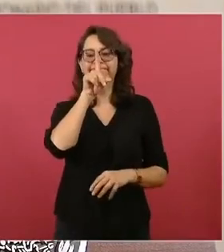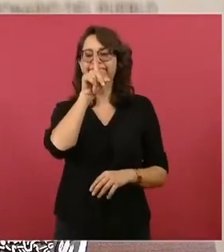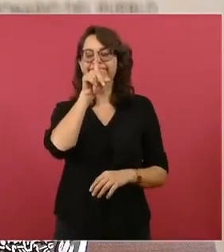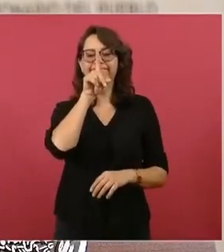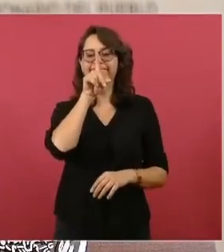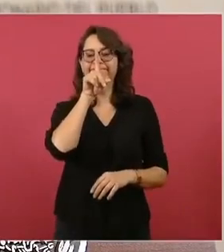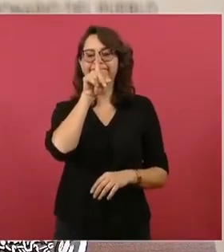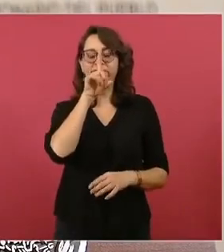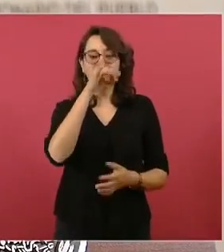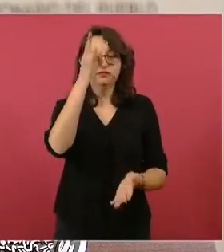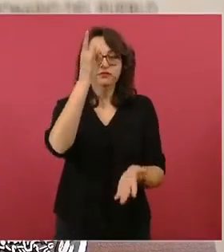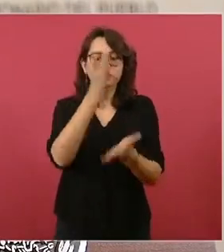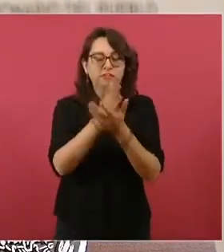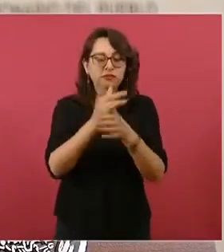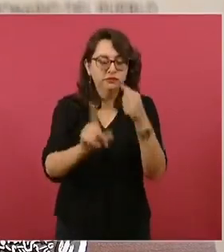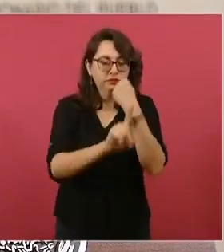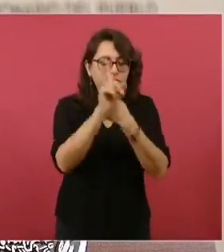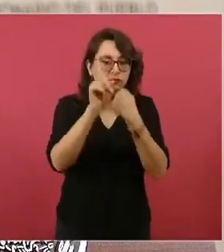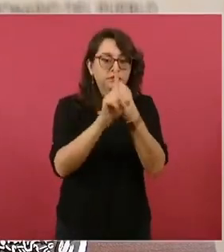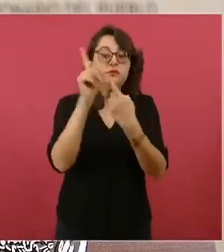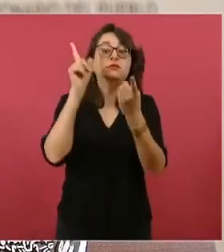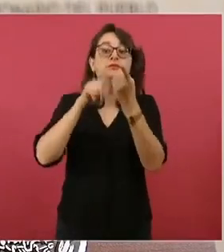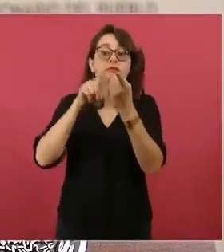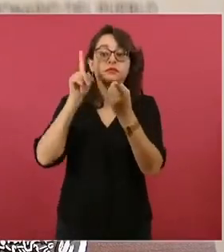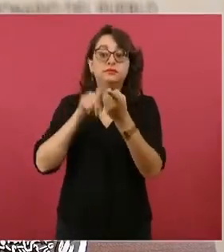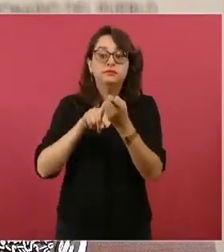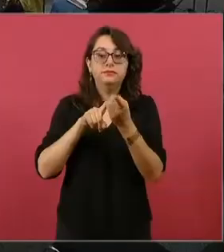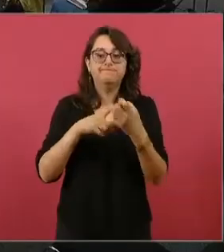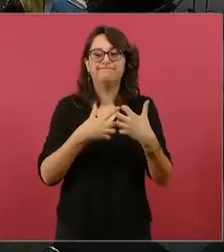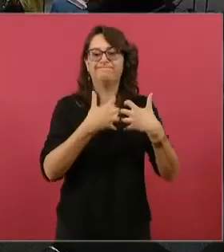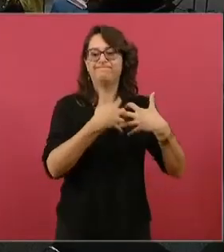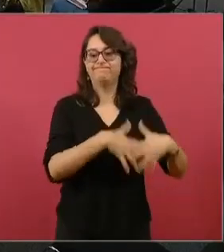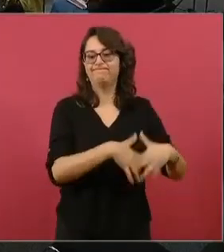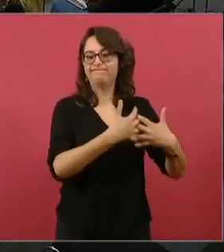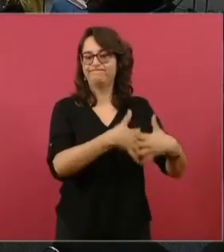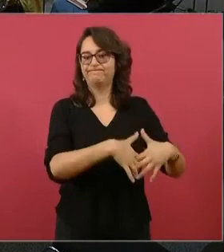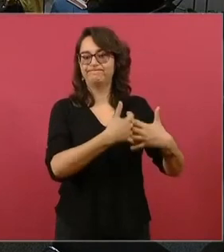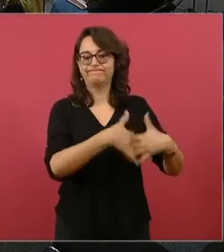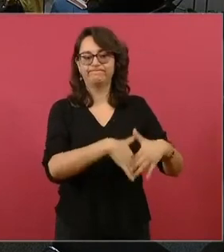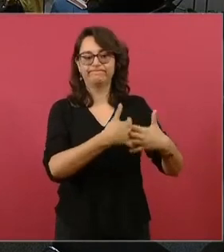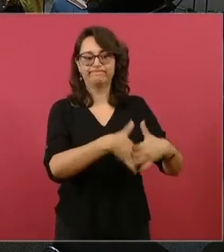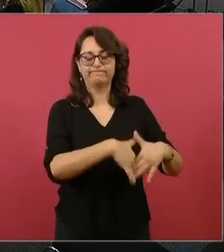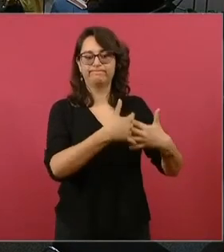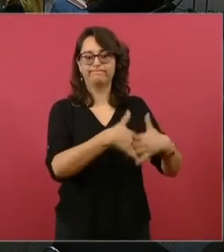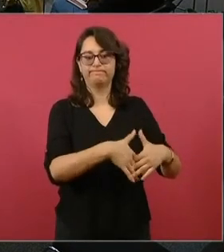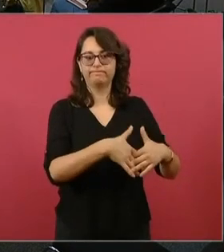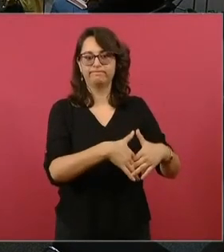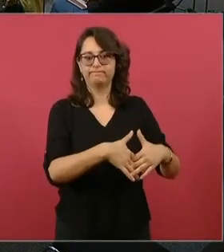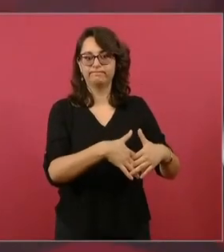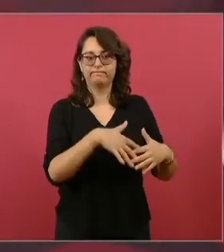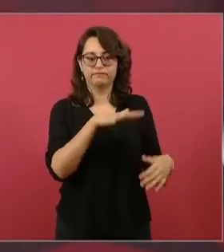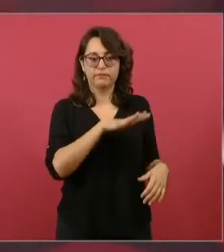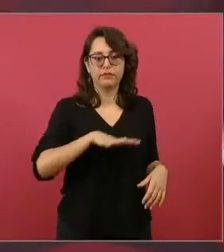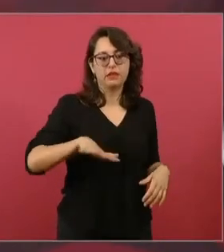industrial. Tiene que ver con la maquila,